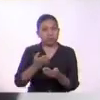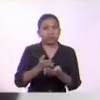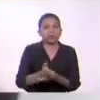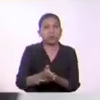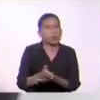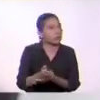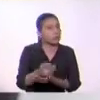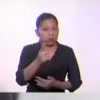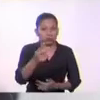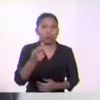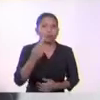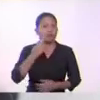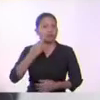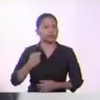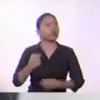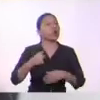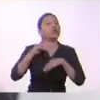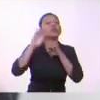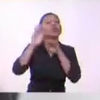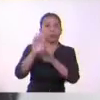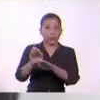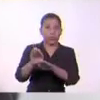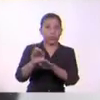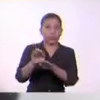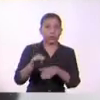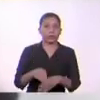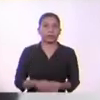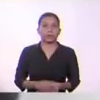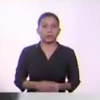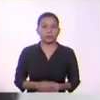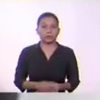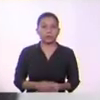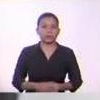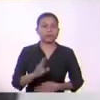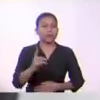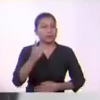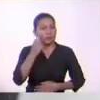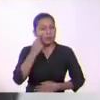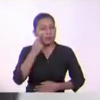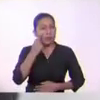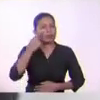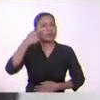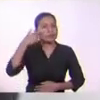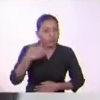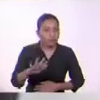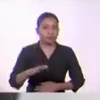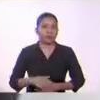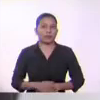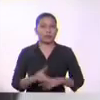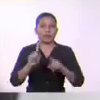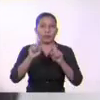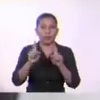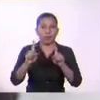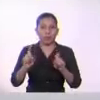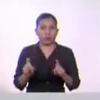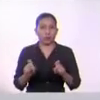las respuestas que le están brindando. Veamos un ejemplo de pregunta